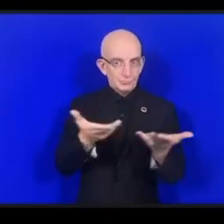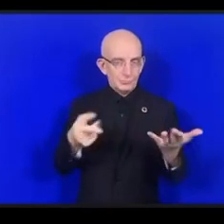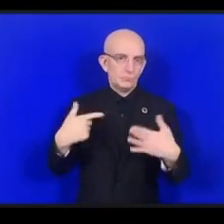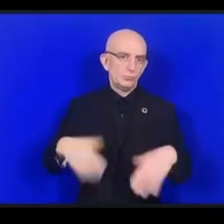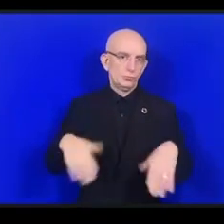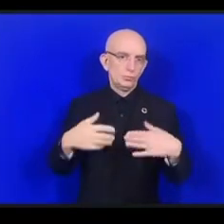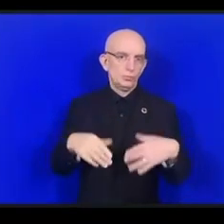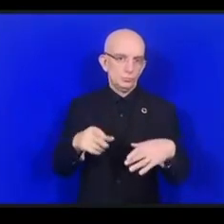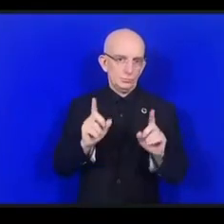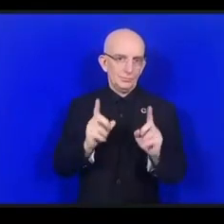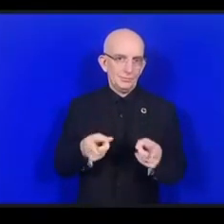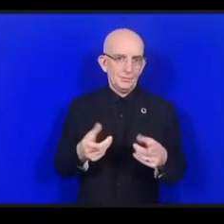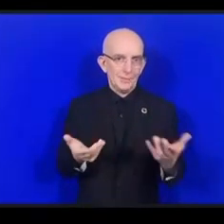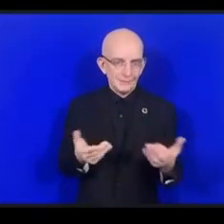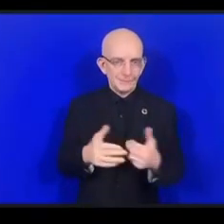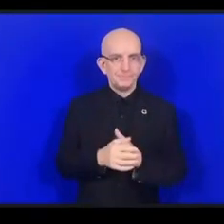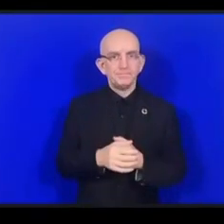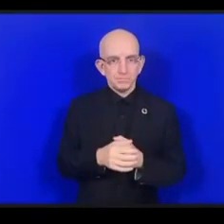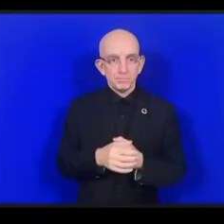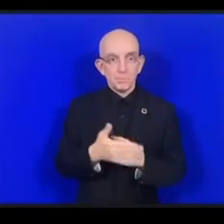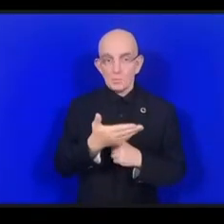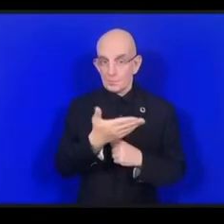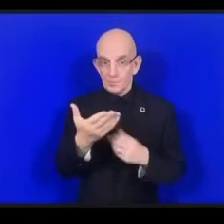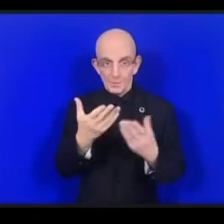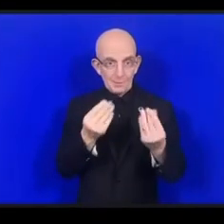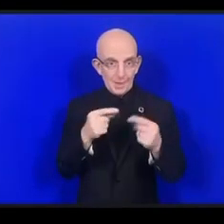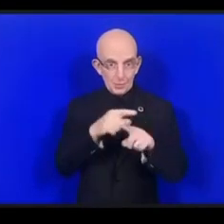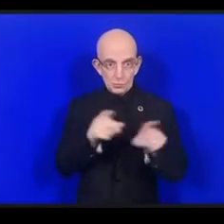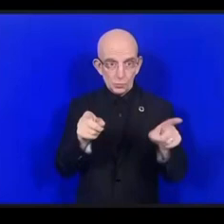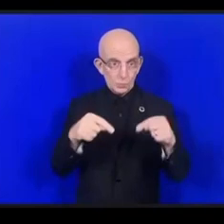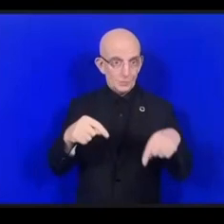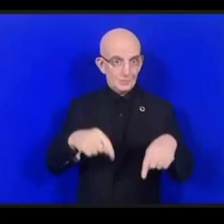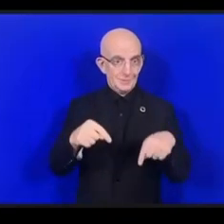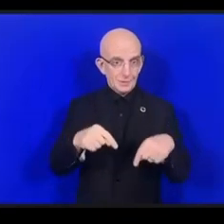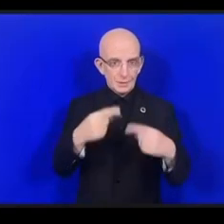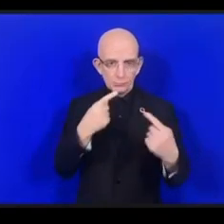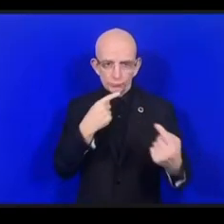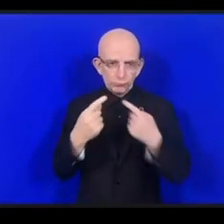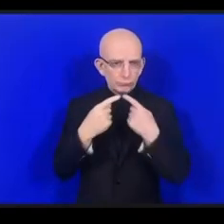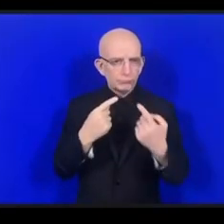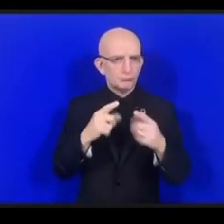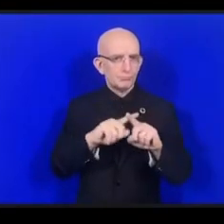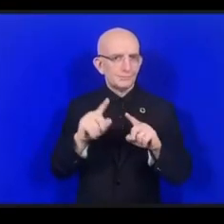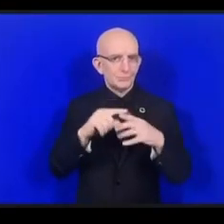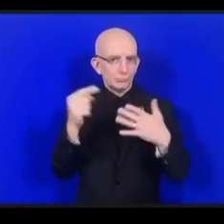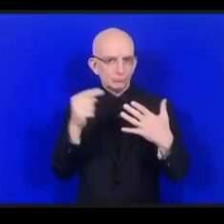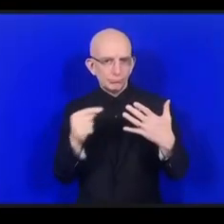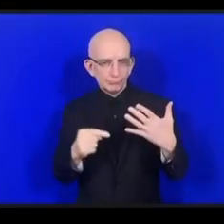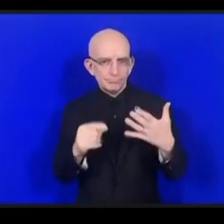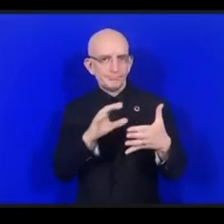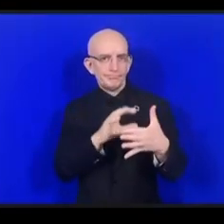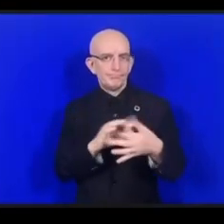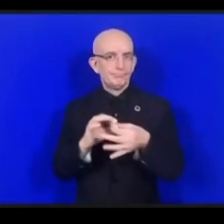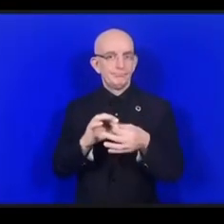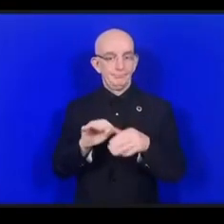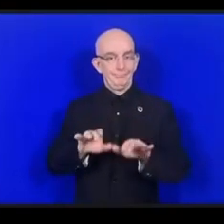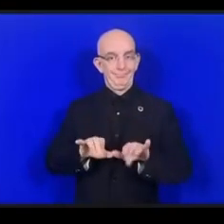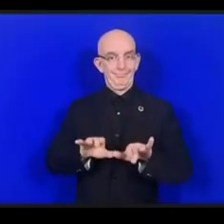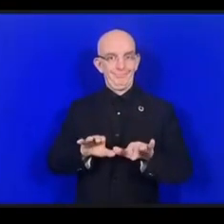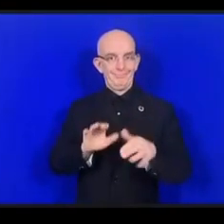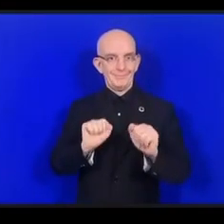acceso al internet y a los dispositivos y es lo que fluye a través de estos dispositivos es lo que es críticamente importante y la